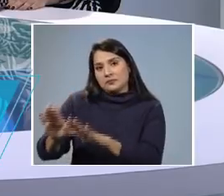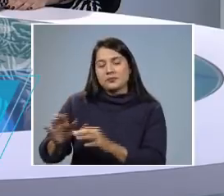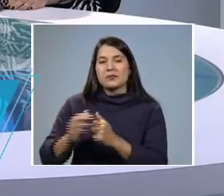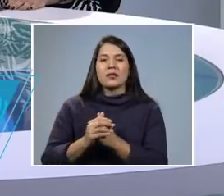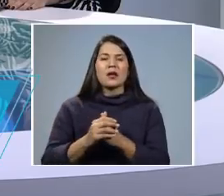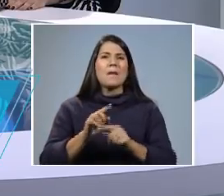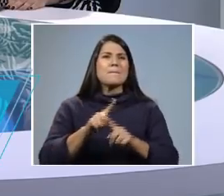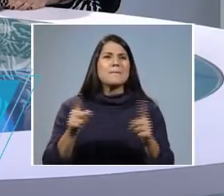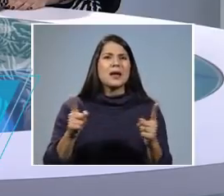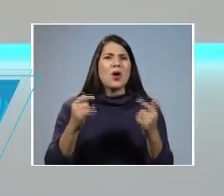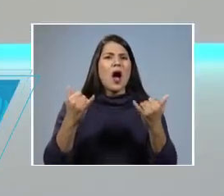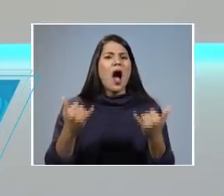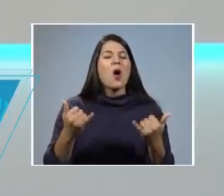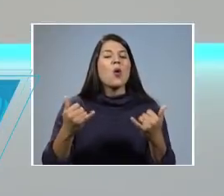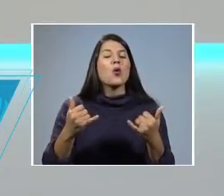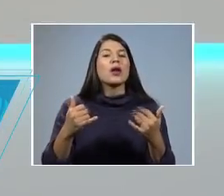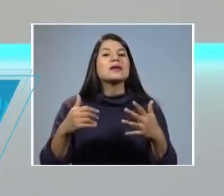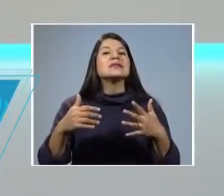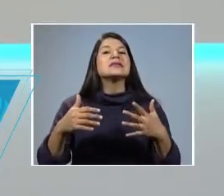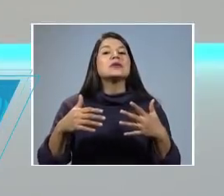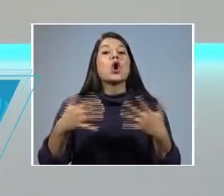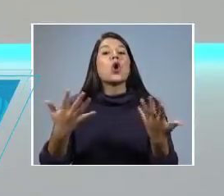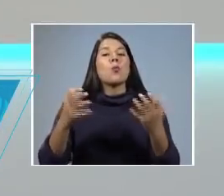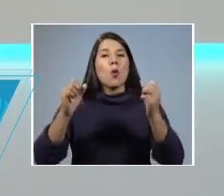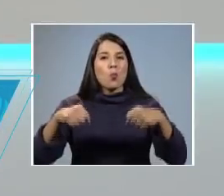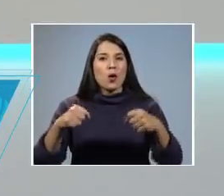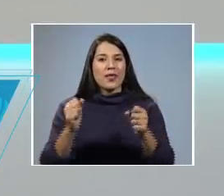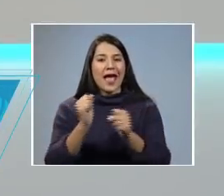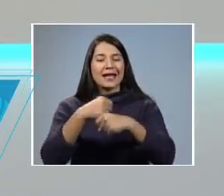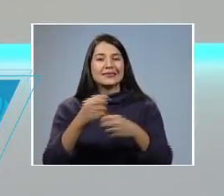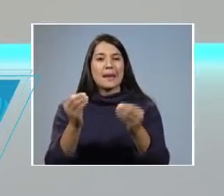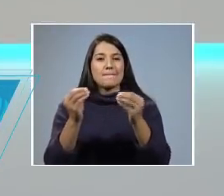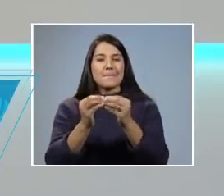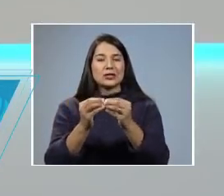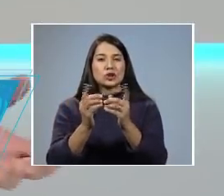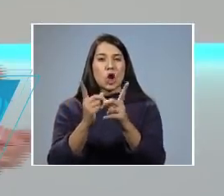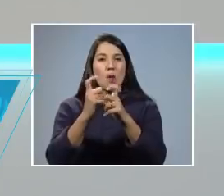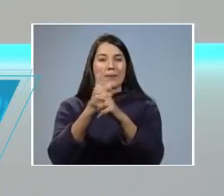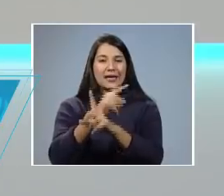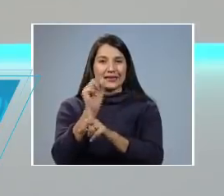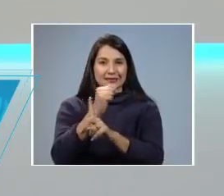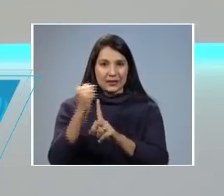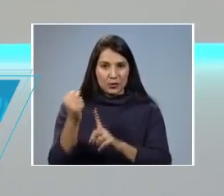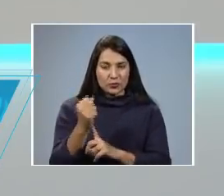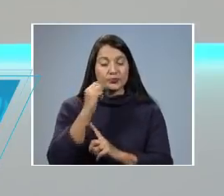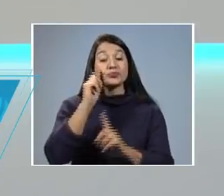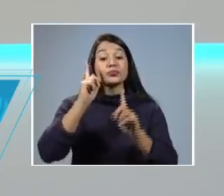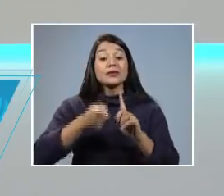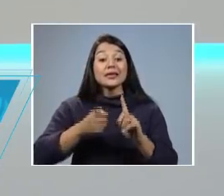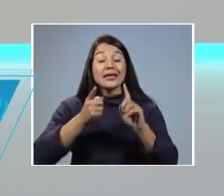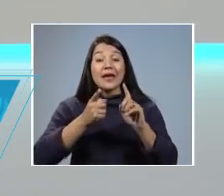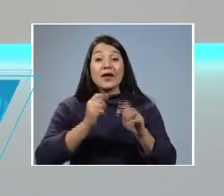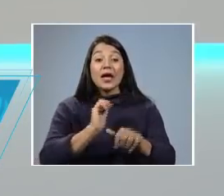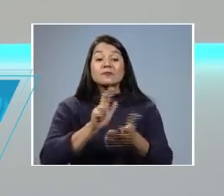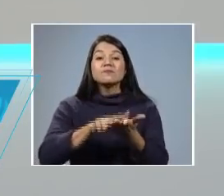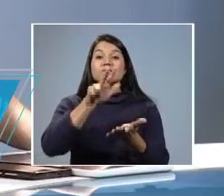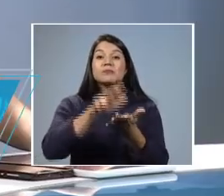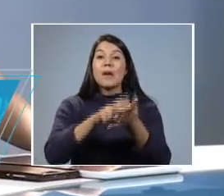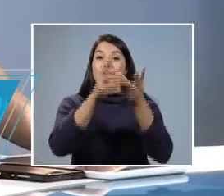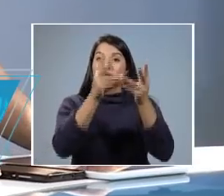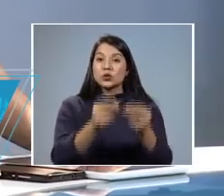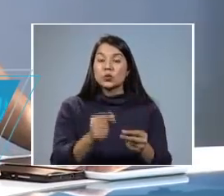va a complicar para el gobierno? Tiene que elaborar un presupuesto de la República. Y en el presupuesto de la República estoy seguro que